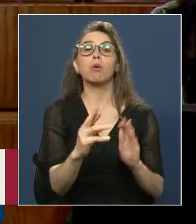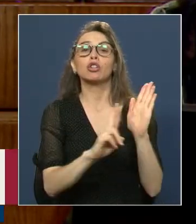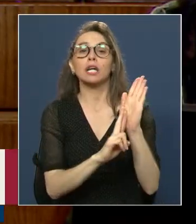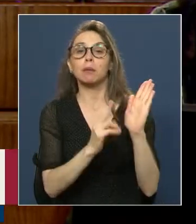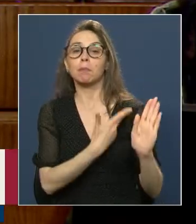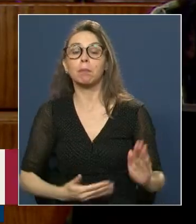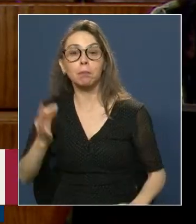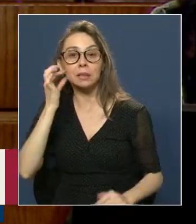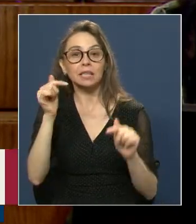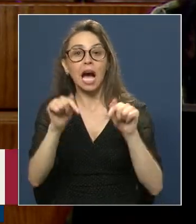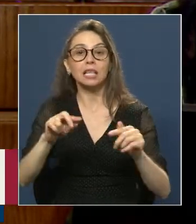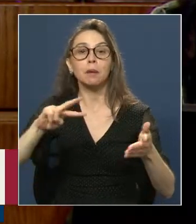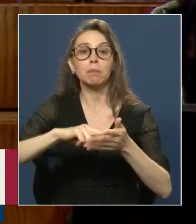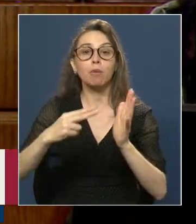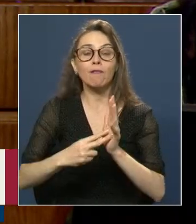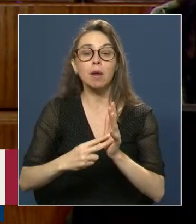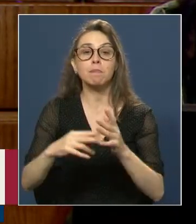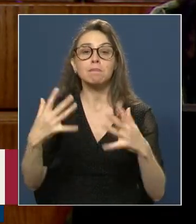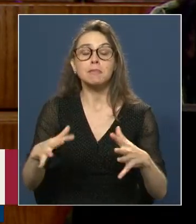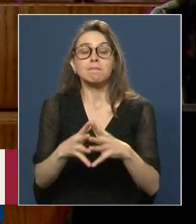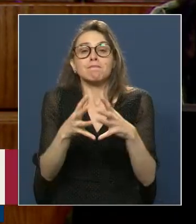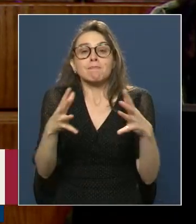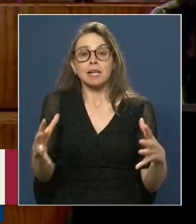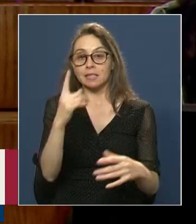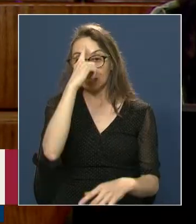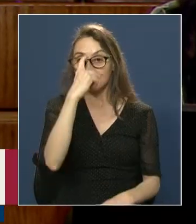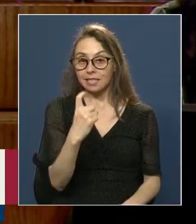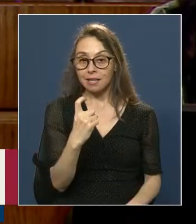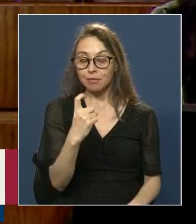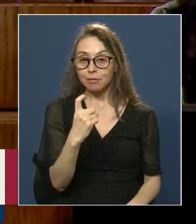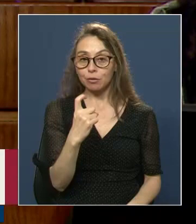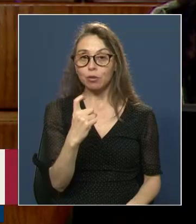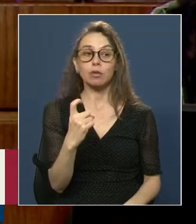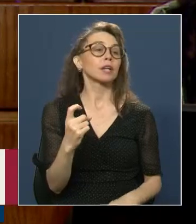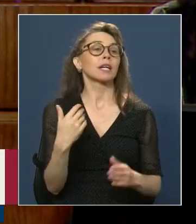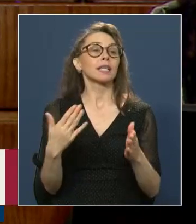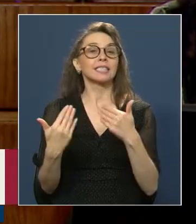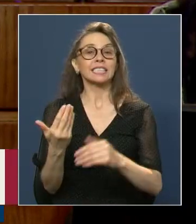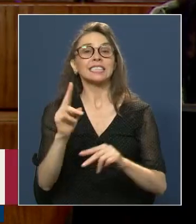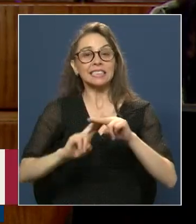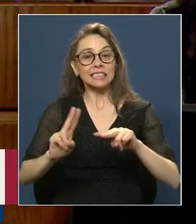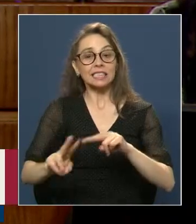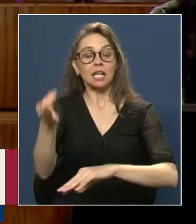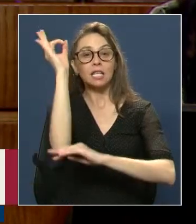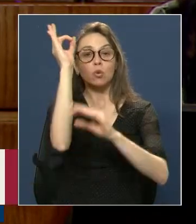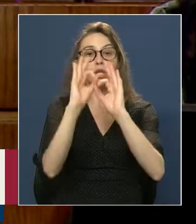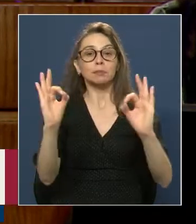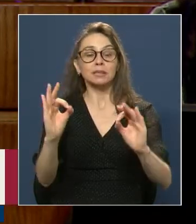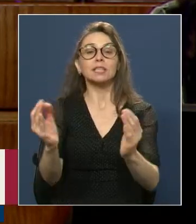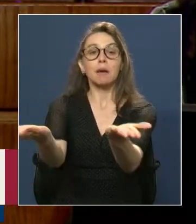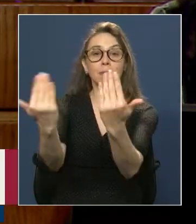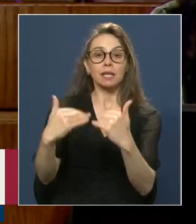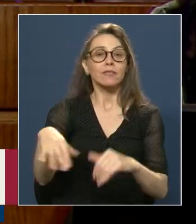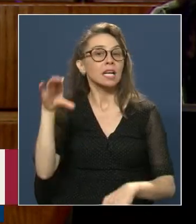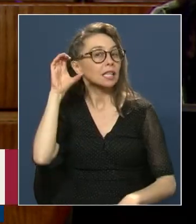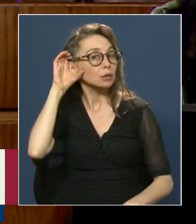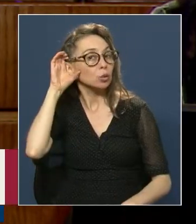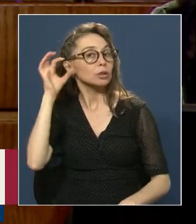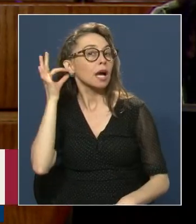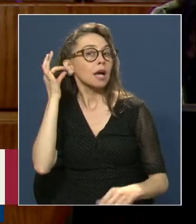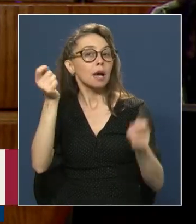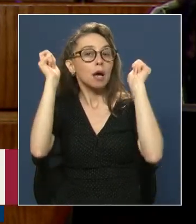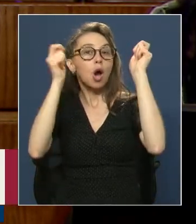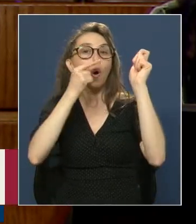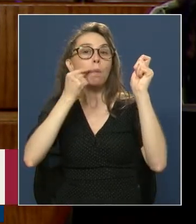reglamento? Acá tenemos un problema mucho más serio. Tenemos que tener una sesión especial para escuchar a los machis y loncos del